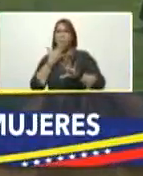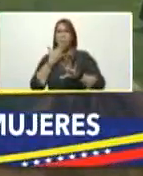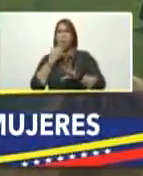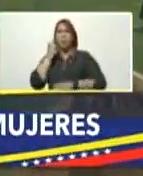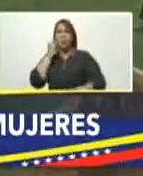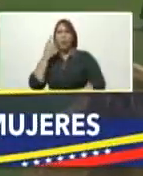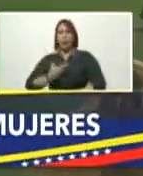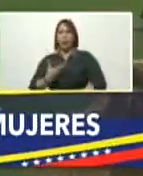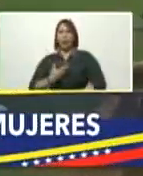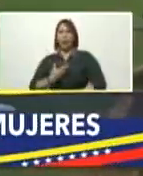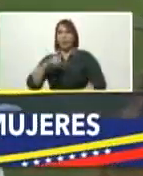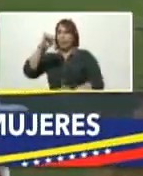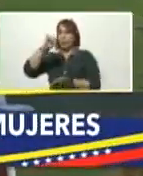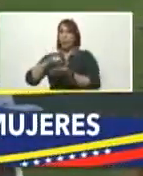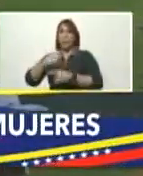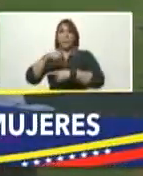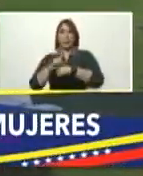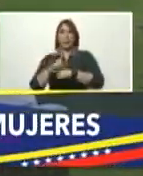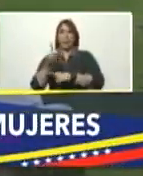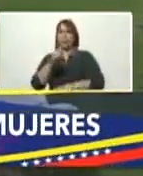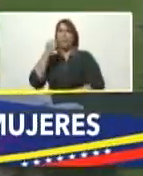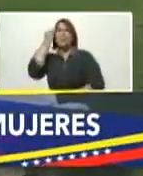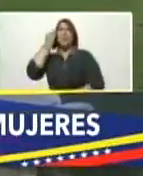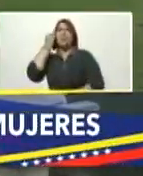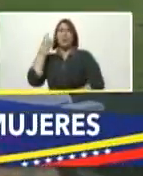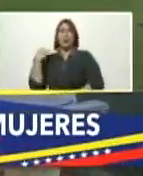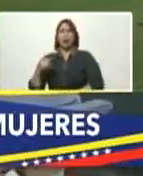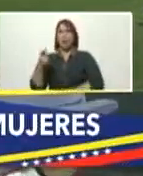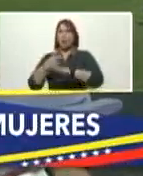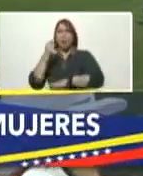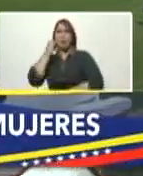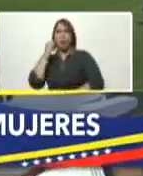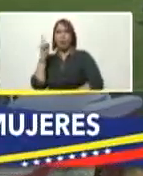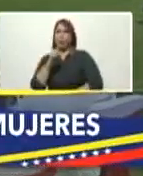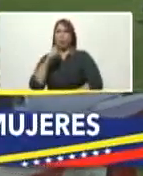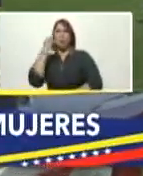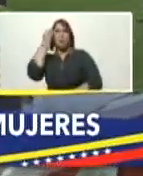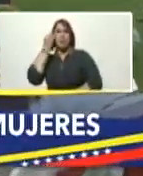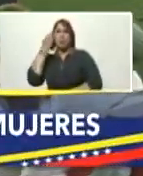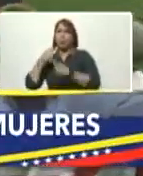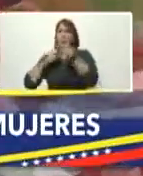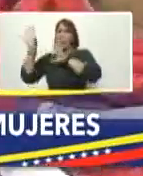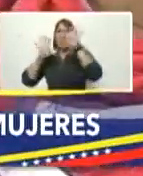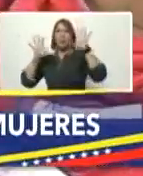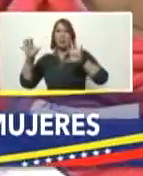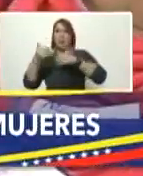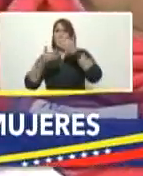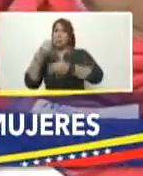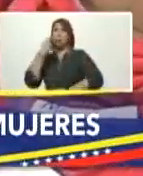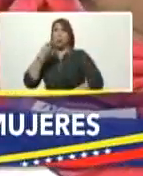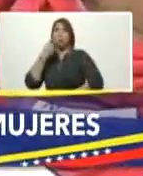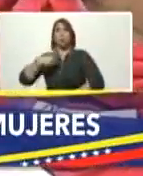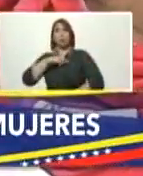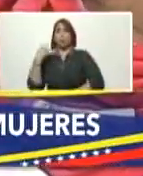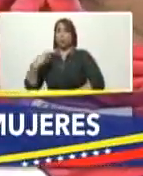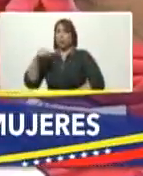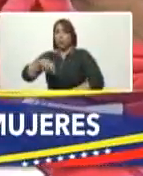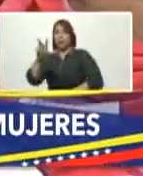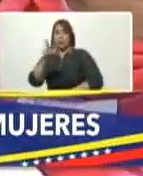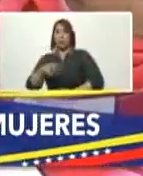de la ciudad principal es impensable, que tengamos gobernadoras es impensable, diputadas. Y el avance político que hemos tenido